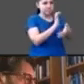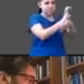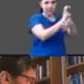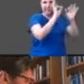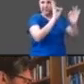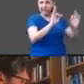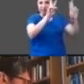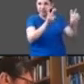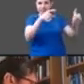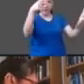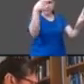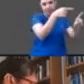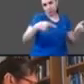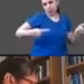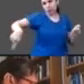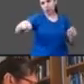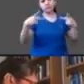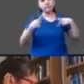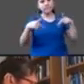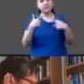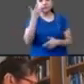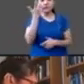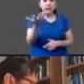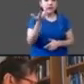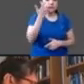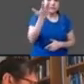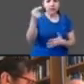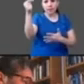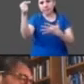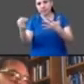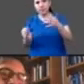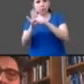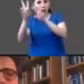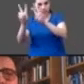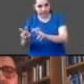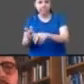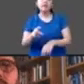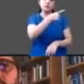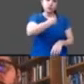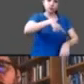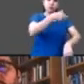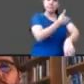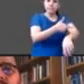ustedes preguntaban o comentaban en las redes sociales. Pasamos, por favor.